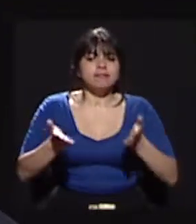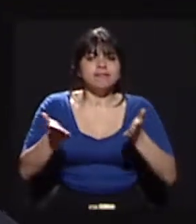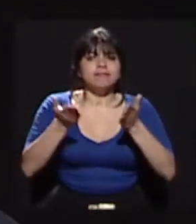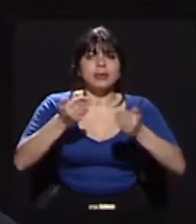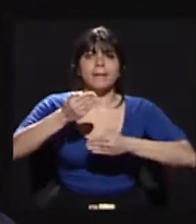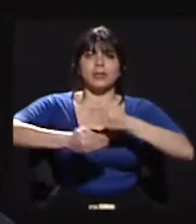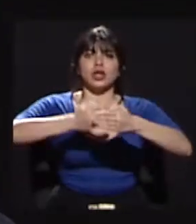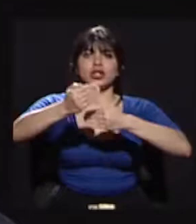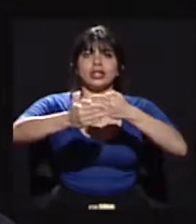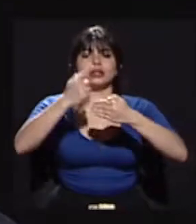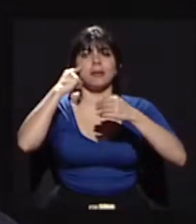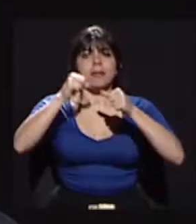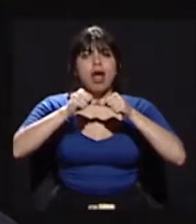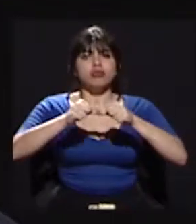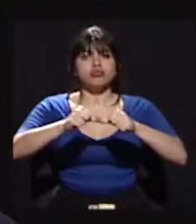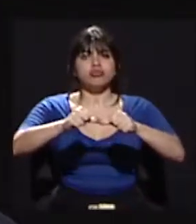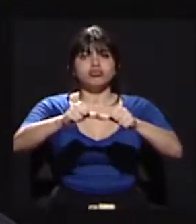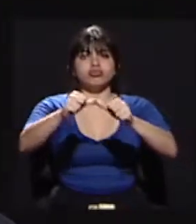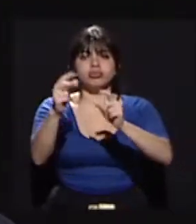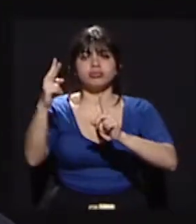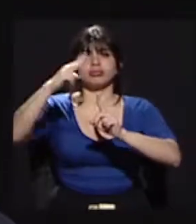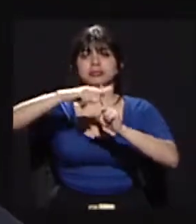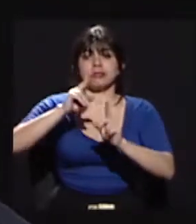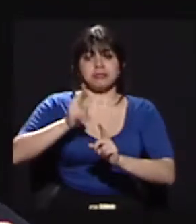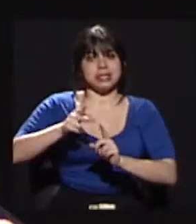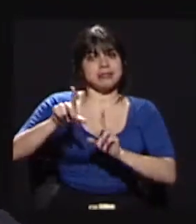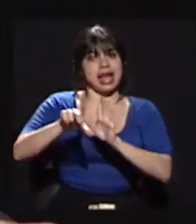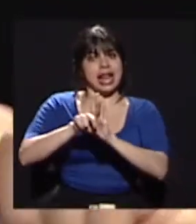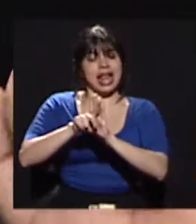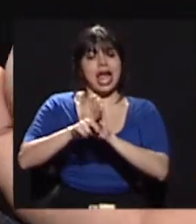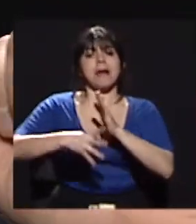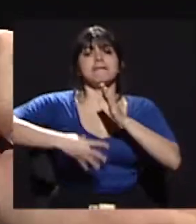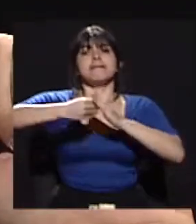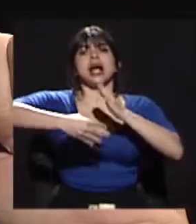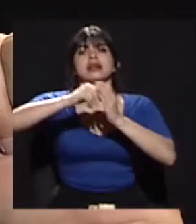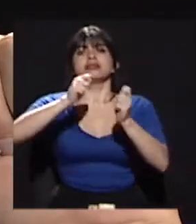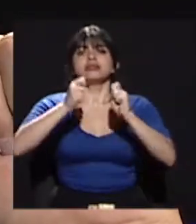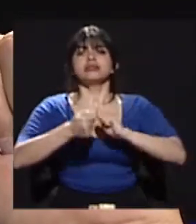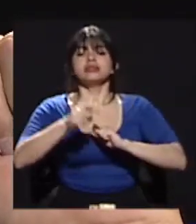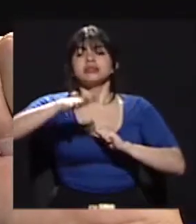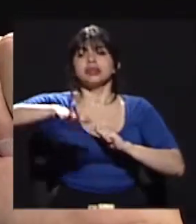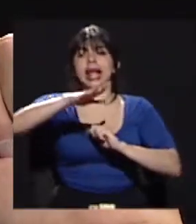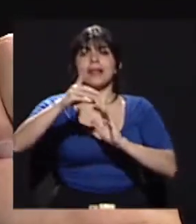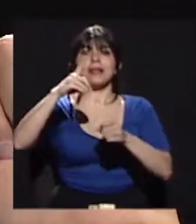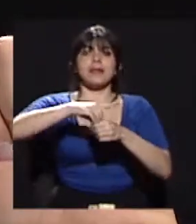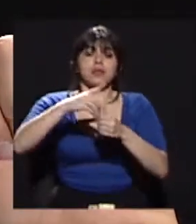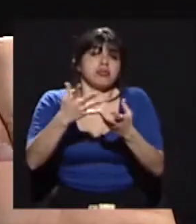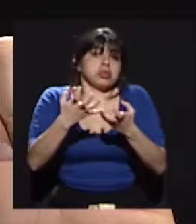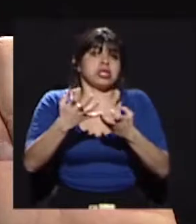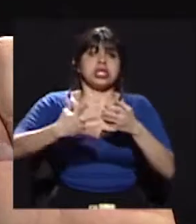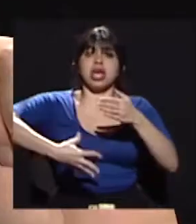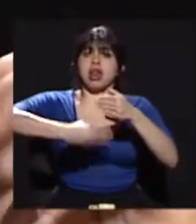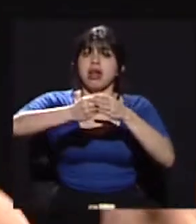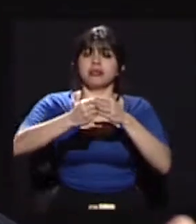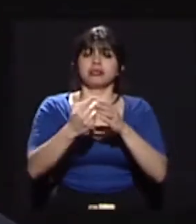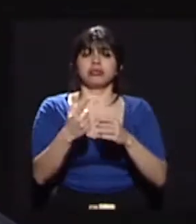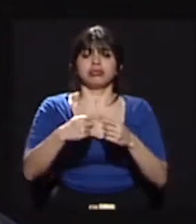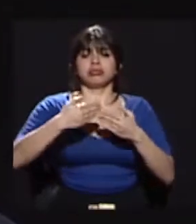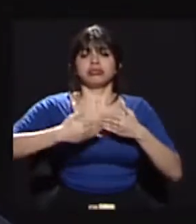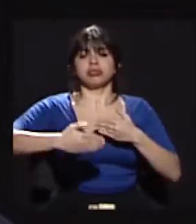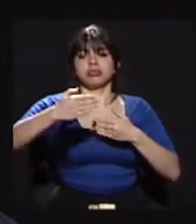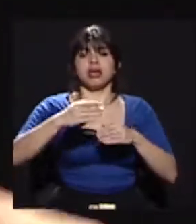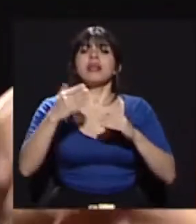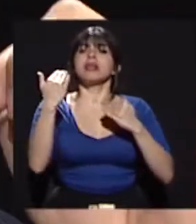para que continúe la implementación de la ley con las reformas que los señores y señores diputados quieran introducirle dentro de un cierto